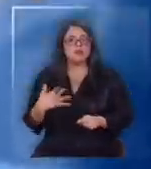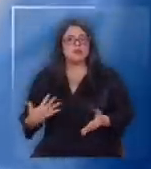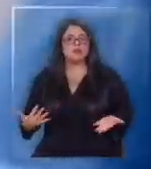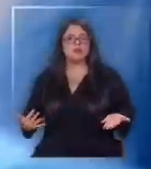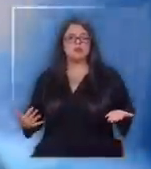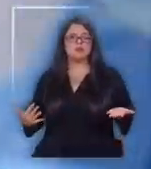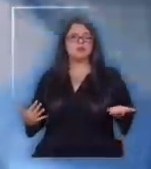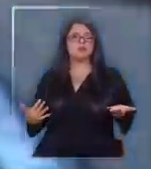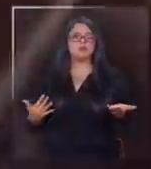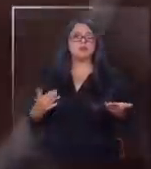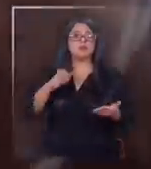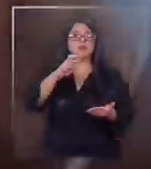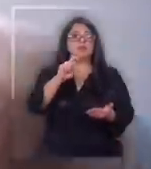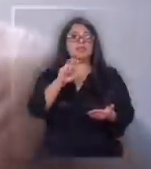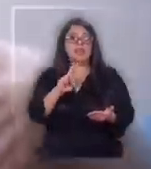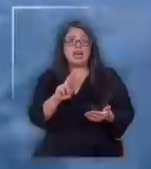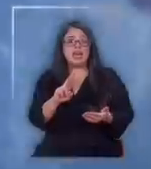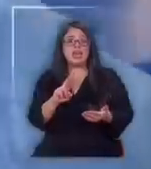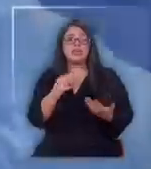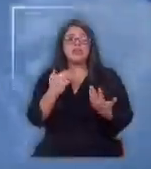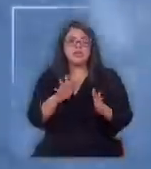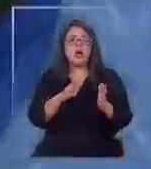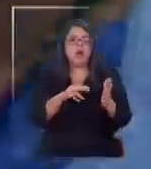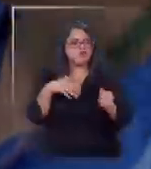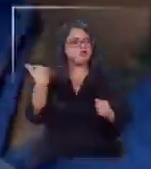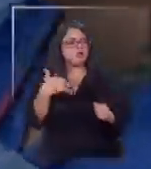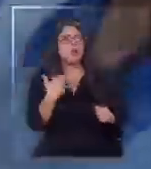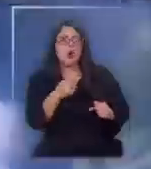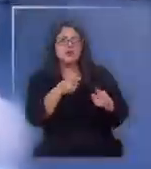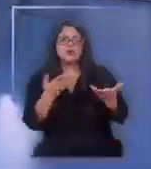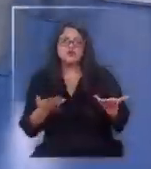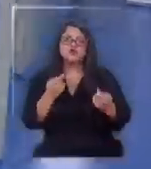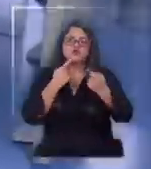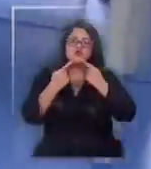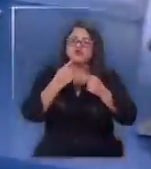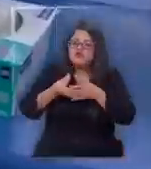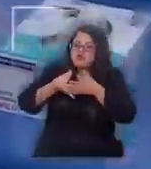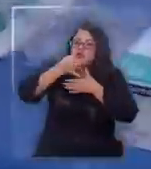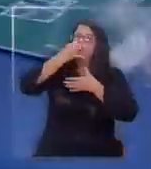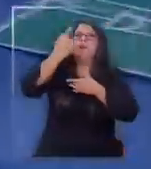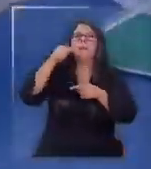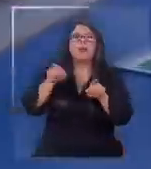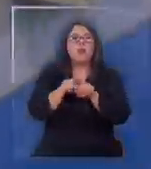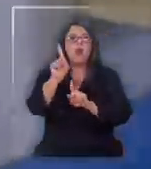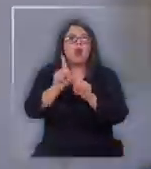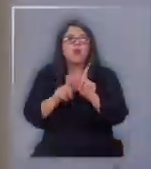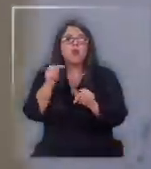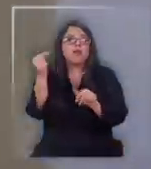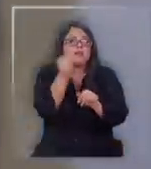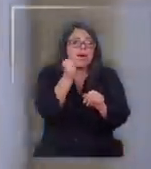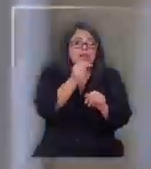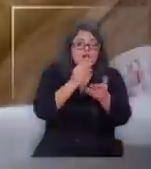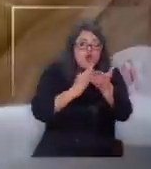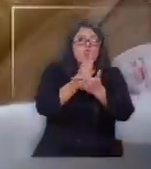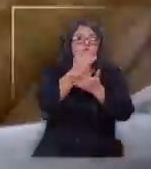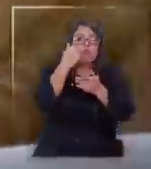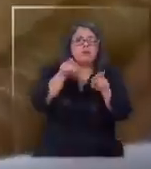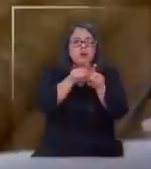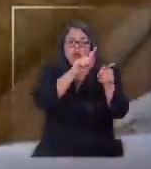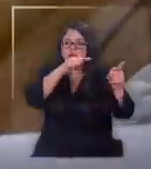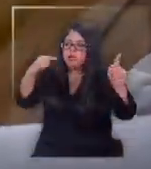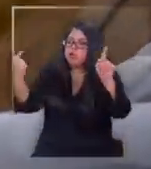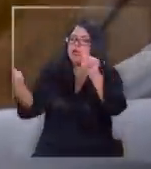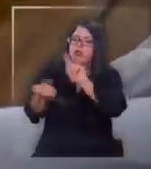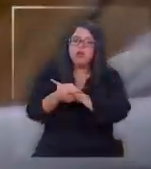fundamental. La toma de PCRs ha demostrado su importancia, pero también ha habido casos de negativos iniciales que luego se confirman